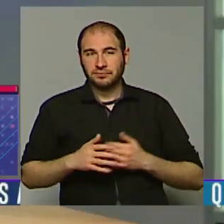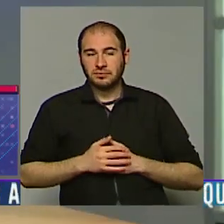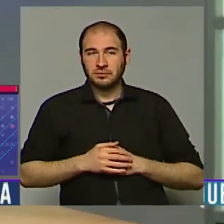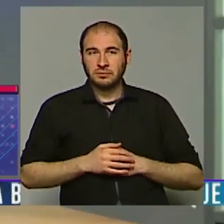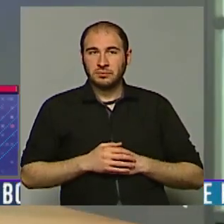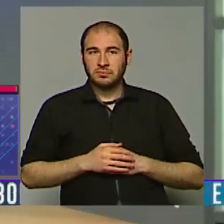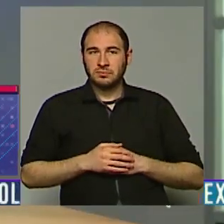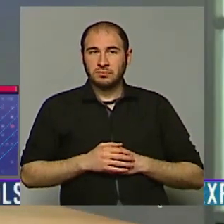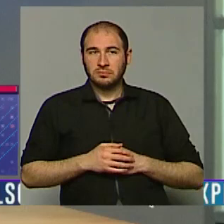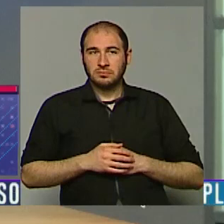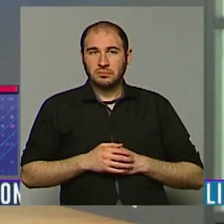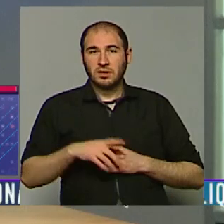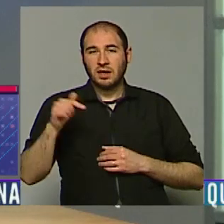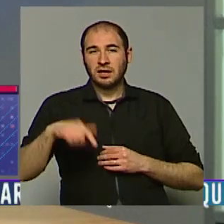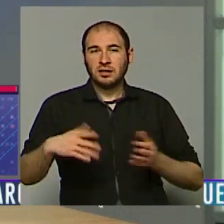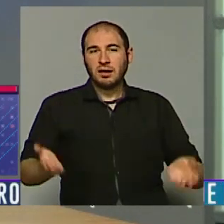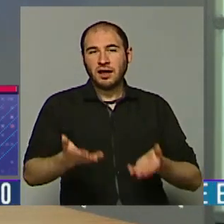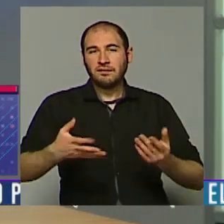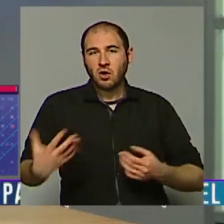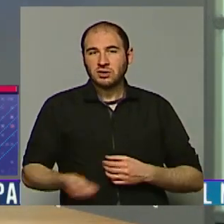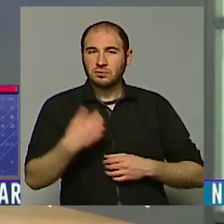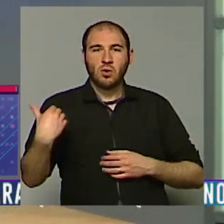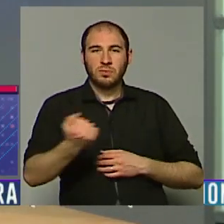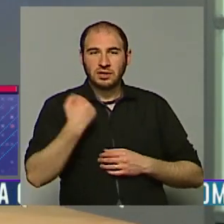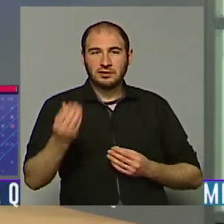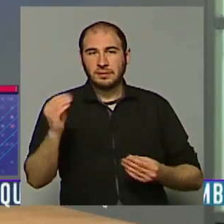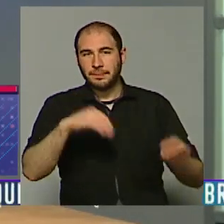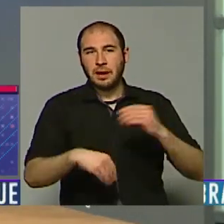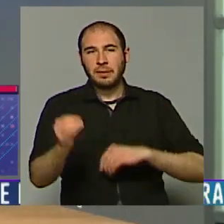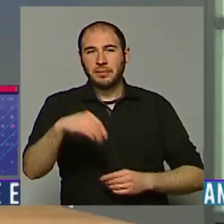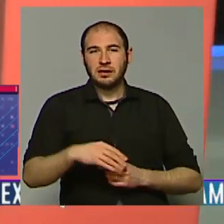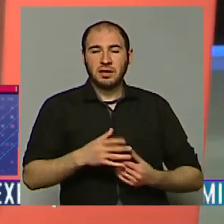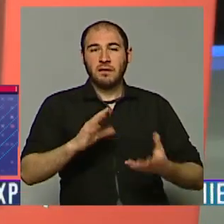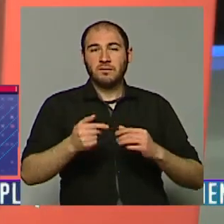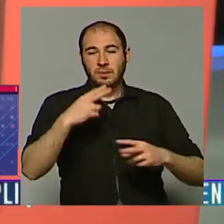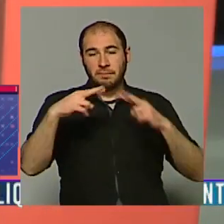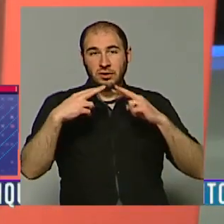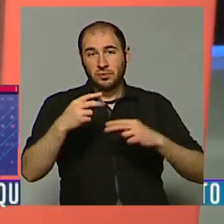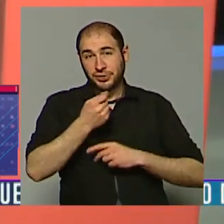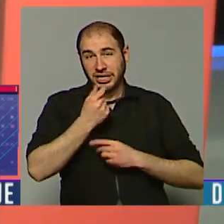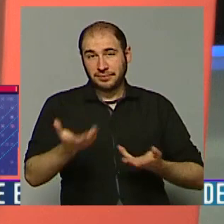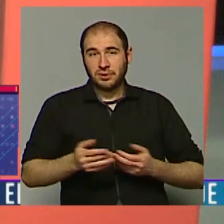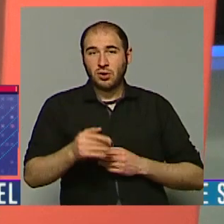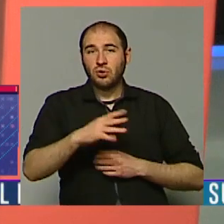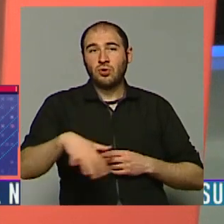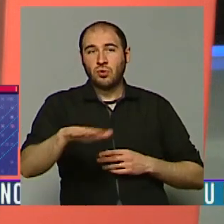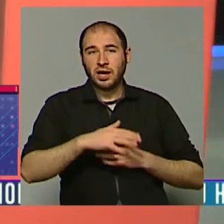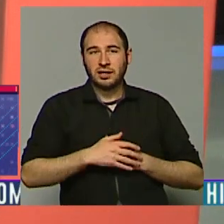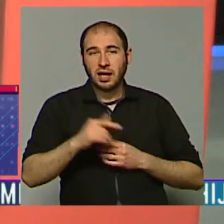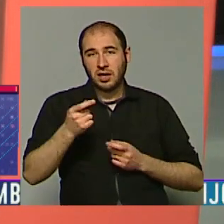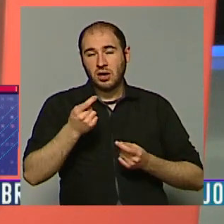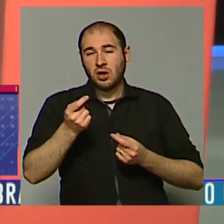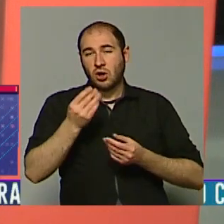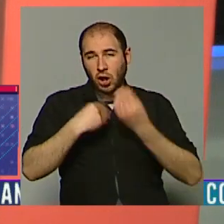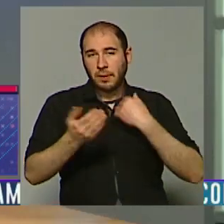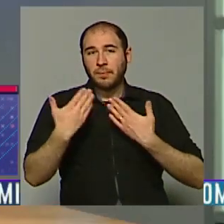eso digamos que el hecho del activismo ha logrado mucho, ¿no? Que se puedan incorporar ese tipo de menús, por ejemplo, en los lugares donde se puede ir a comer,